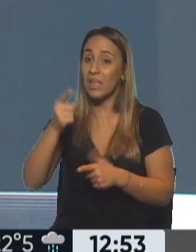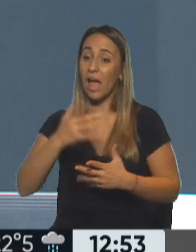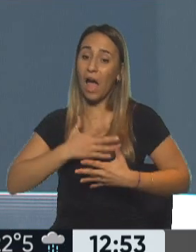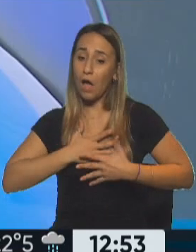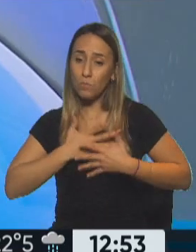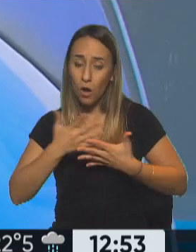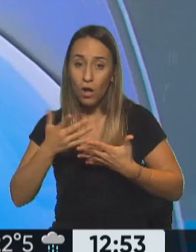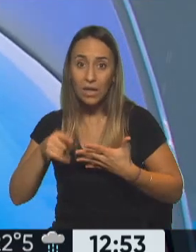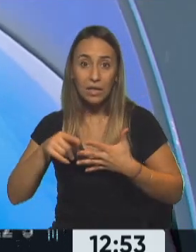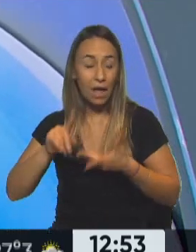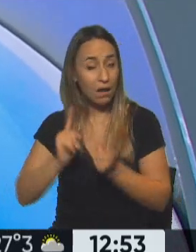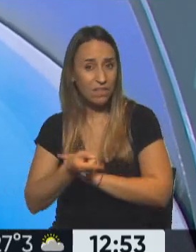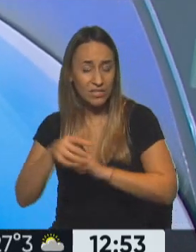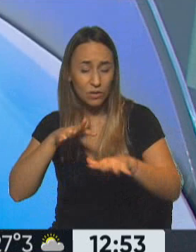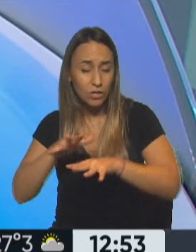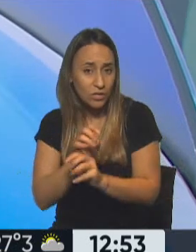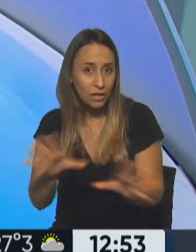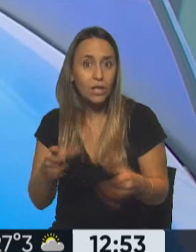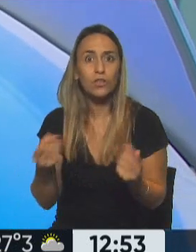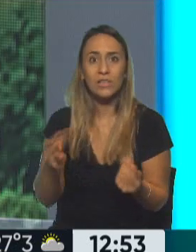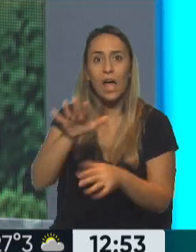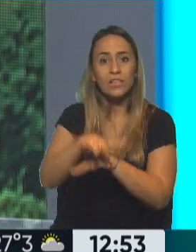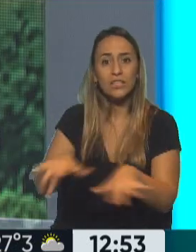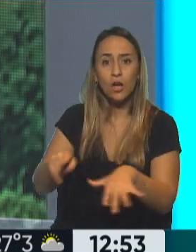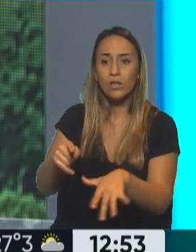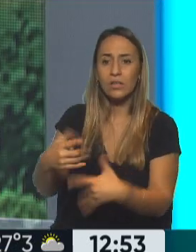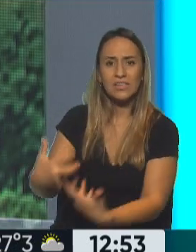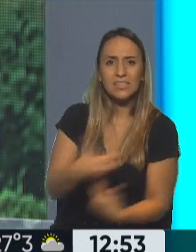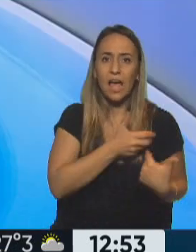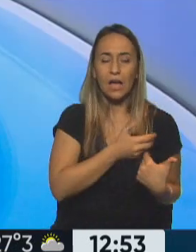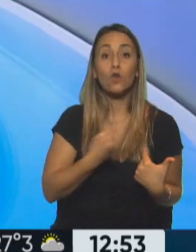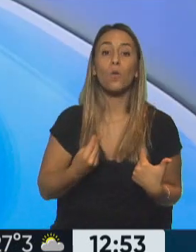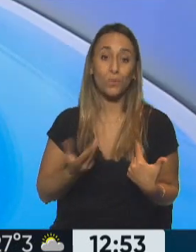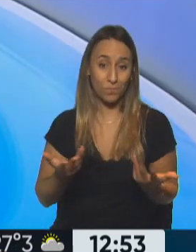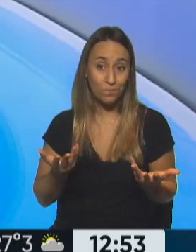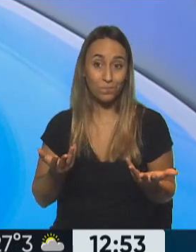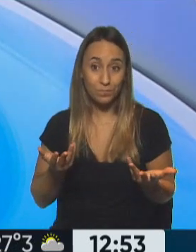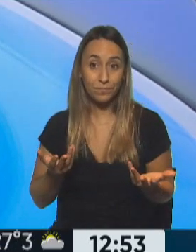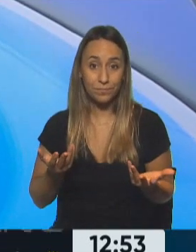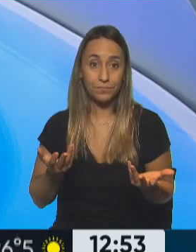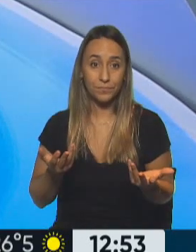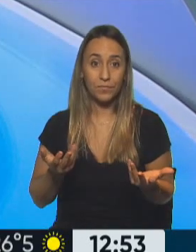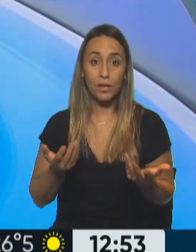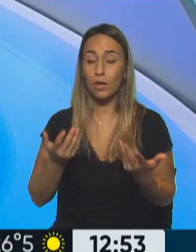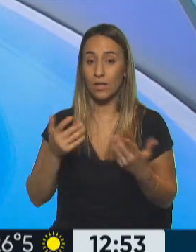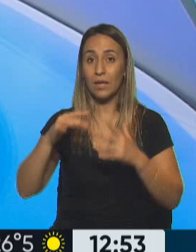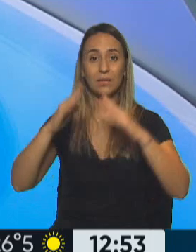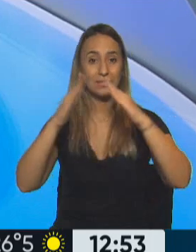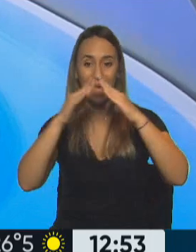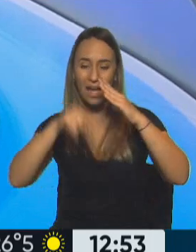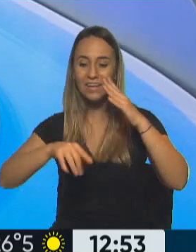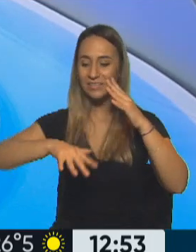el horror. Y entonces, ¿cómo sacar a los niños de estas cuatro paredes, ¿no? Que pueden ser el cielo, pueden ser el